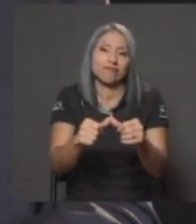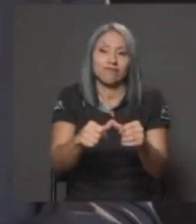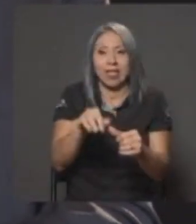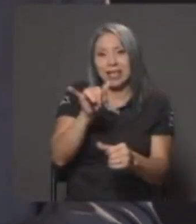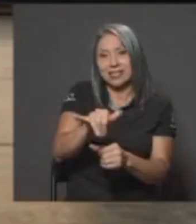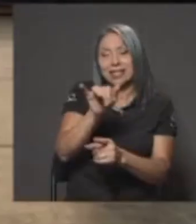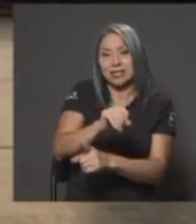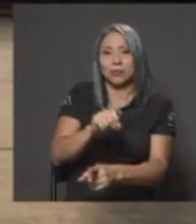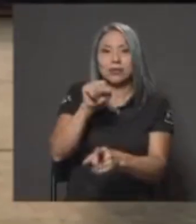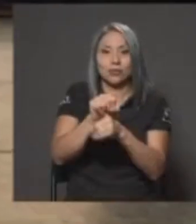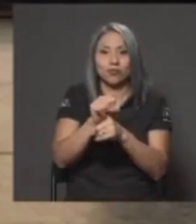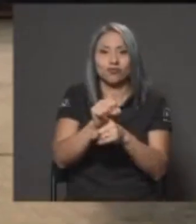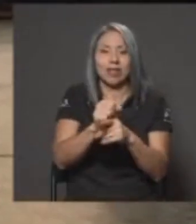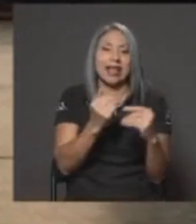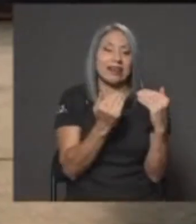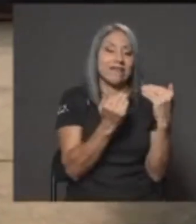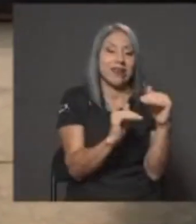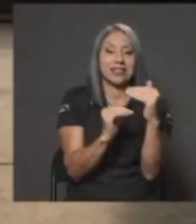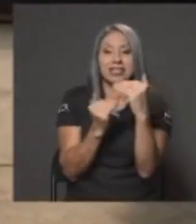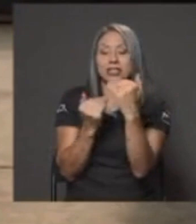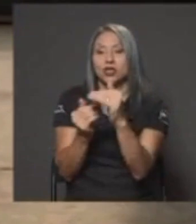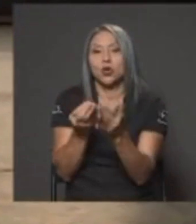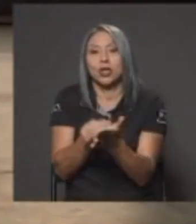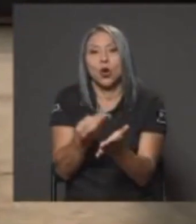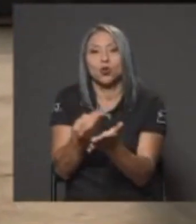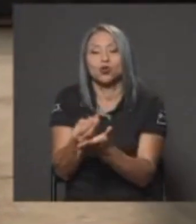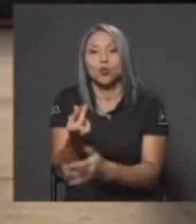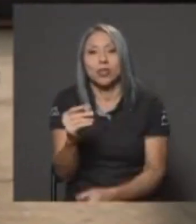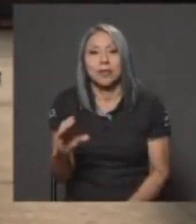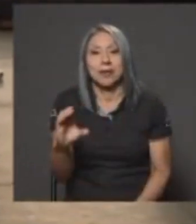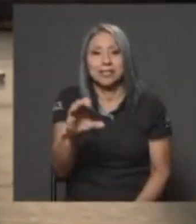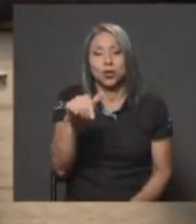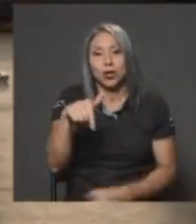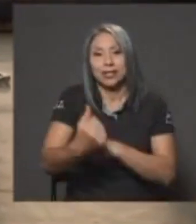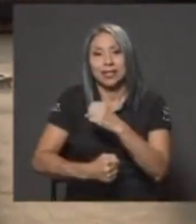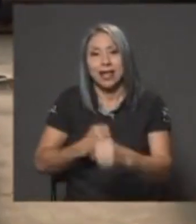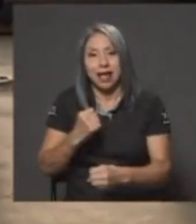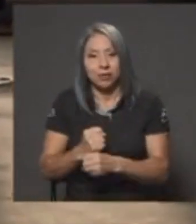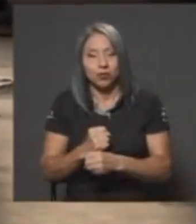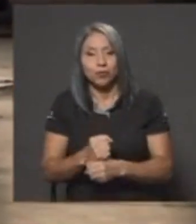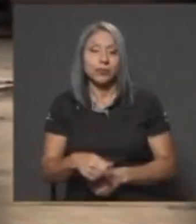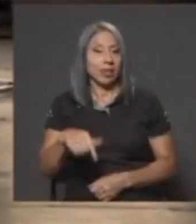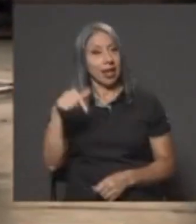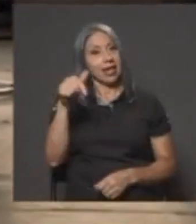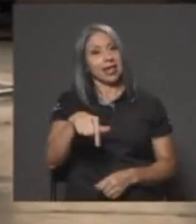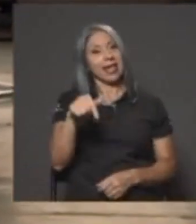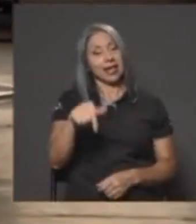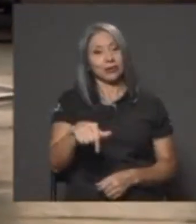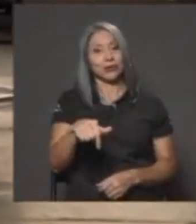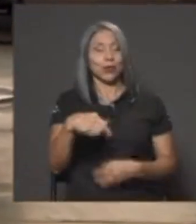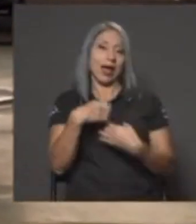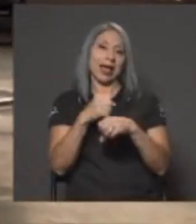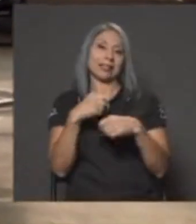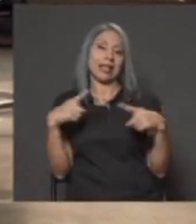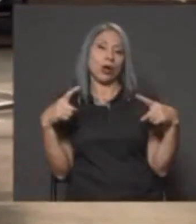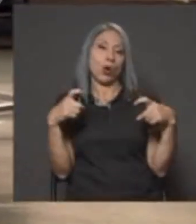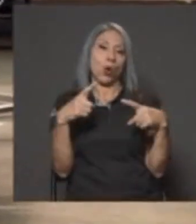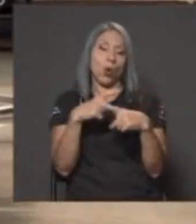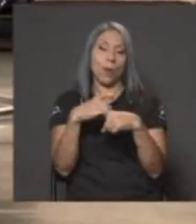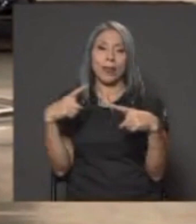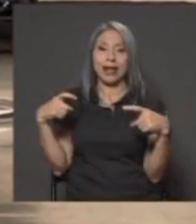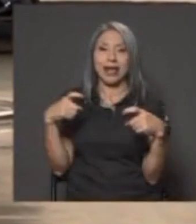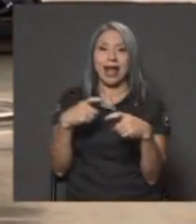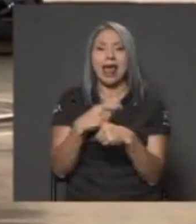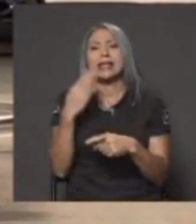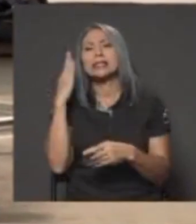restricción de consumo y de inversión para este año. Y eso es lo que complica